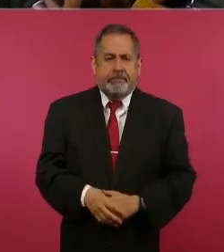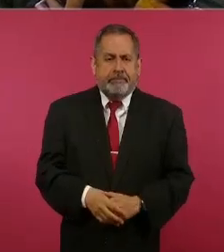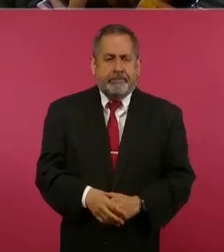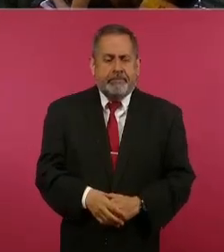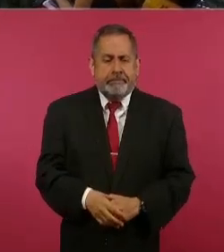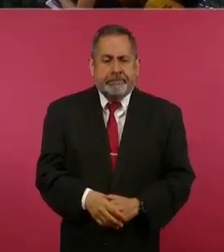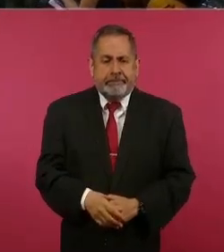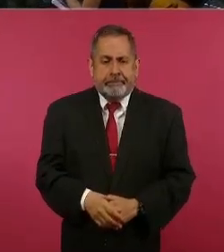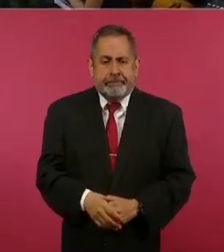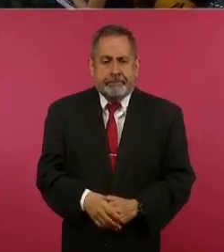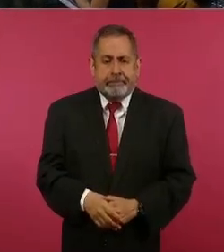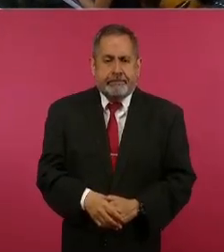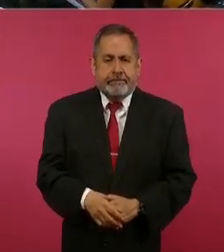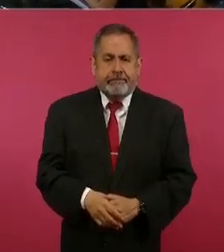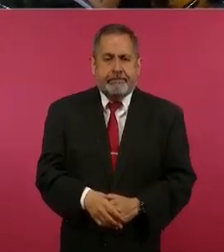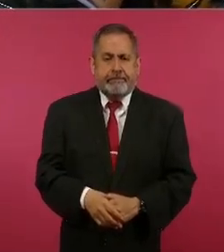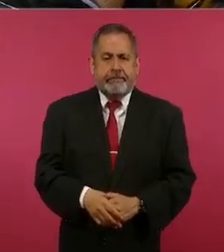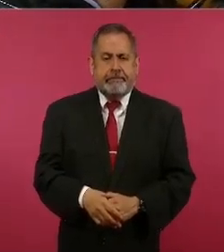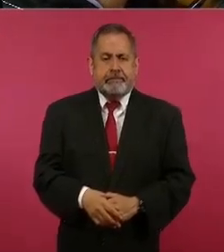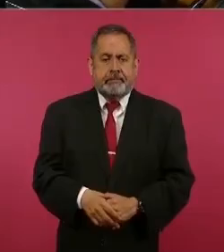Es muy